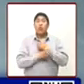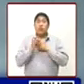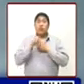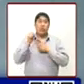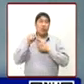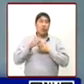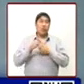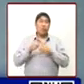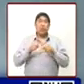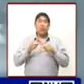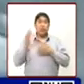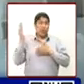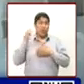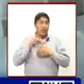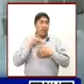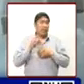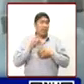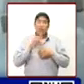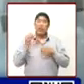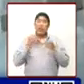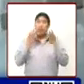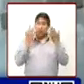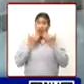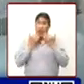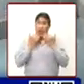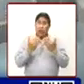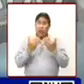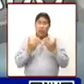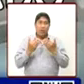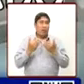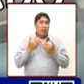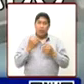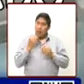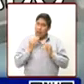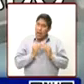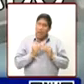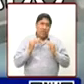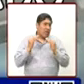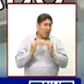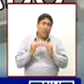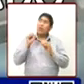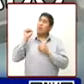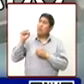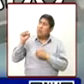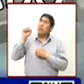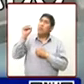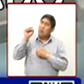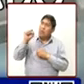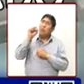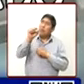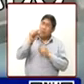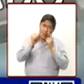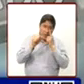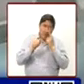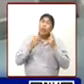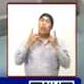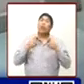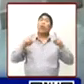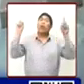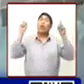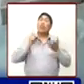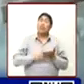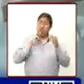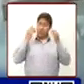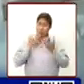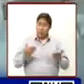Ese es el minibús robado, Denise. Debo agradecerte, digo, hemos ido casa por casa, familia por familia, para lograr justamente